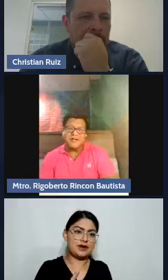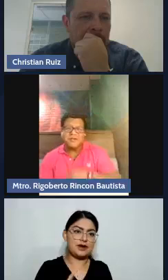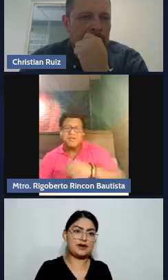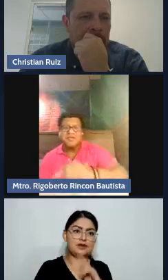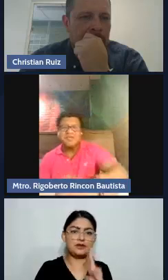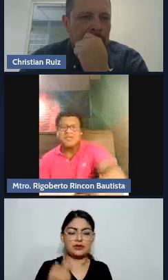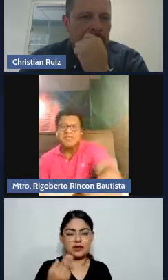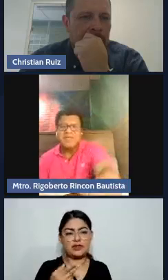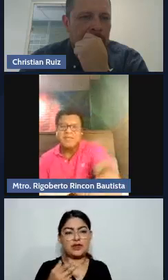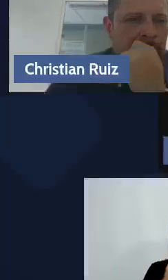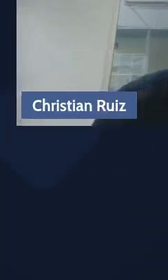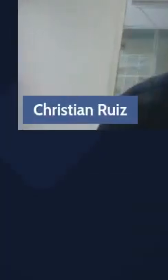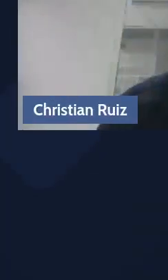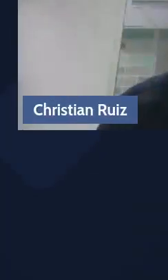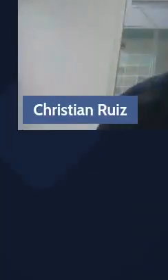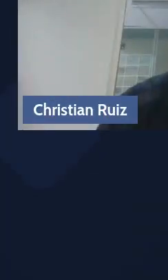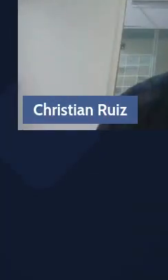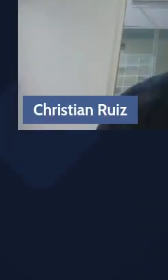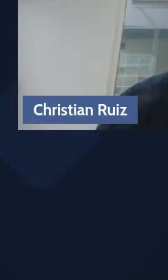y Prevención.